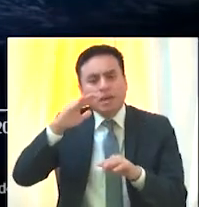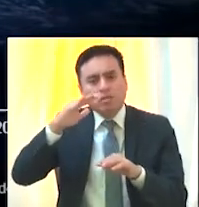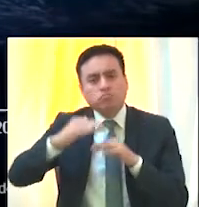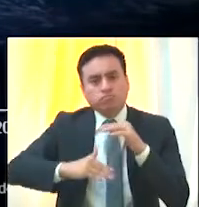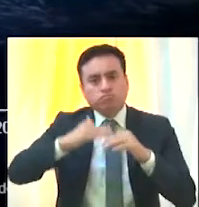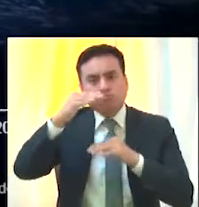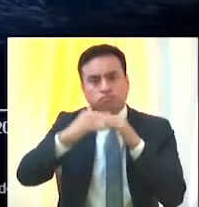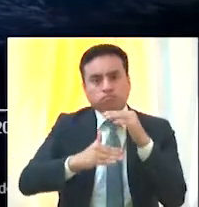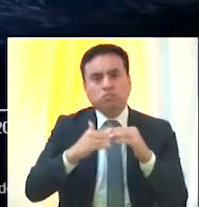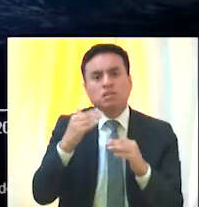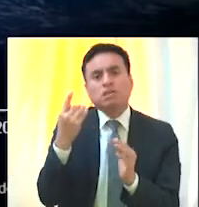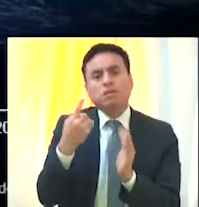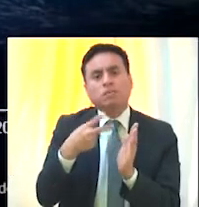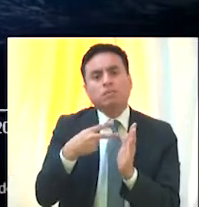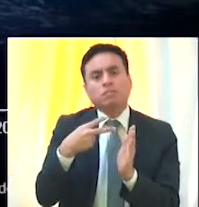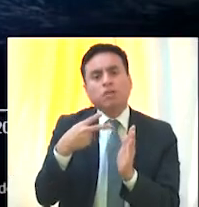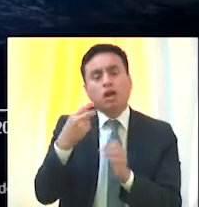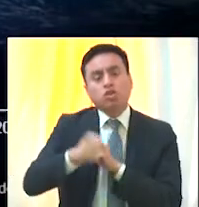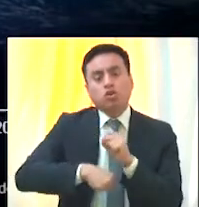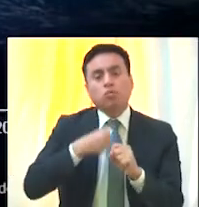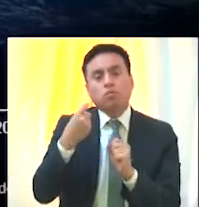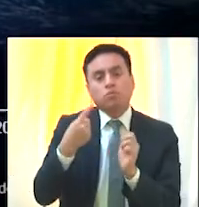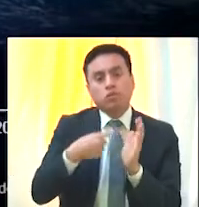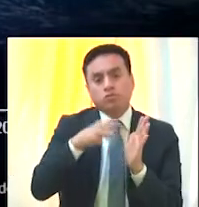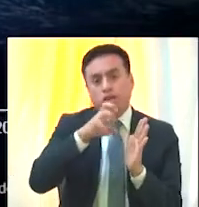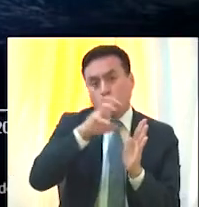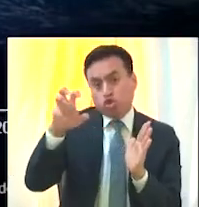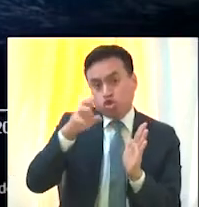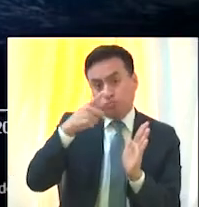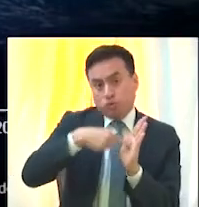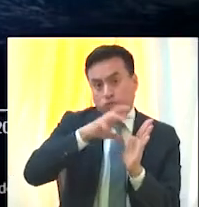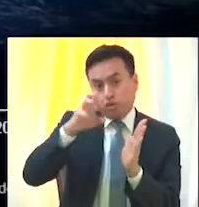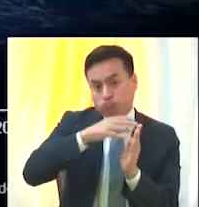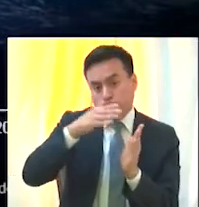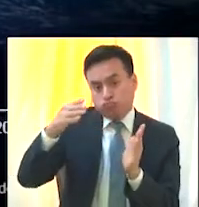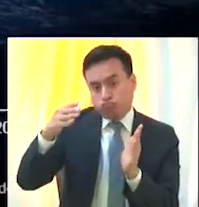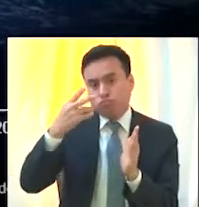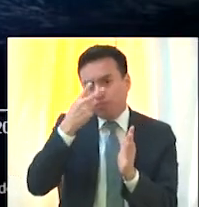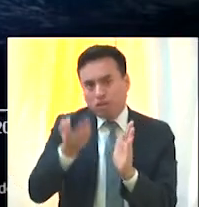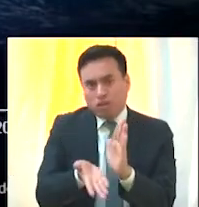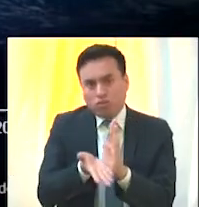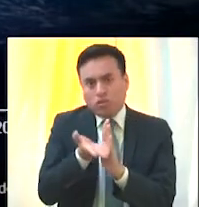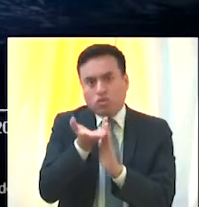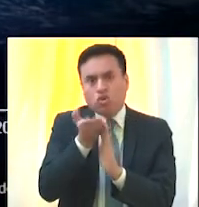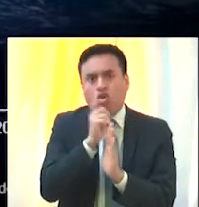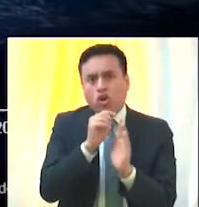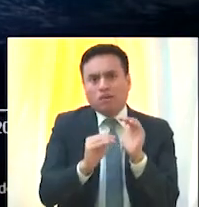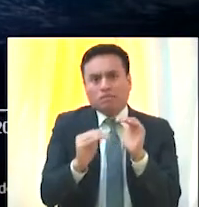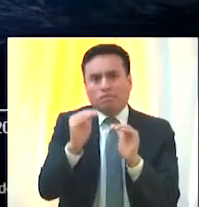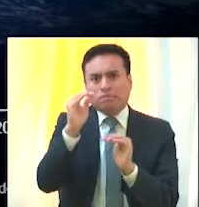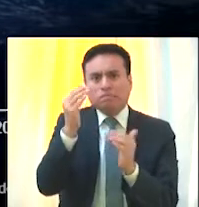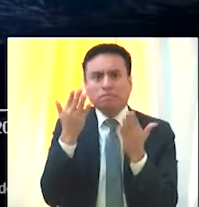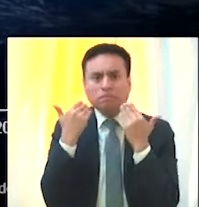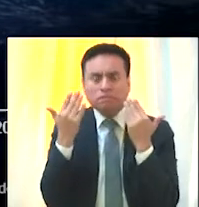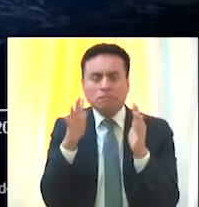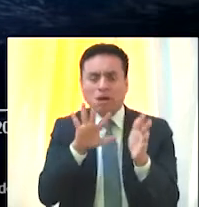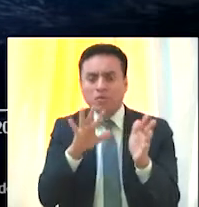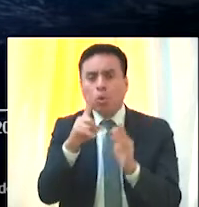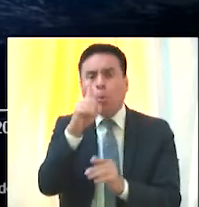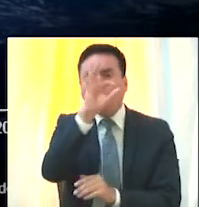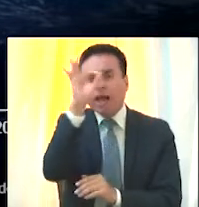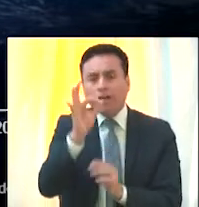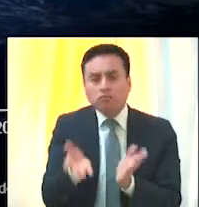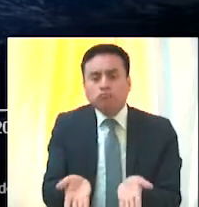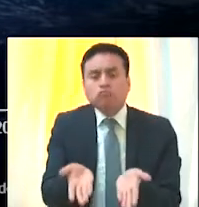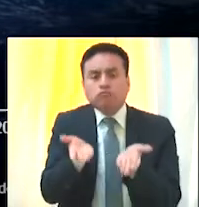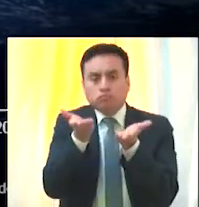largo del siglo XX, y básicamente ha subido, como ustedes ven en la curva roja que estoy mostrando acá, más o menos un grado.